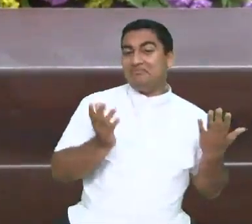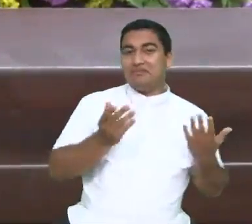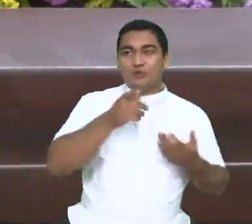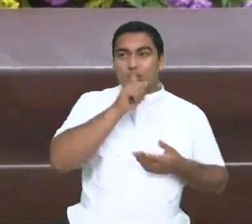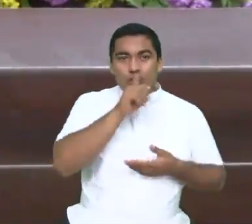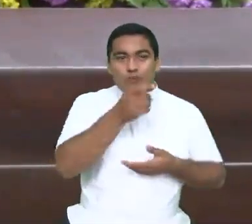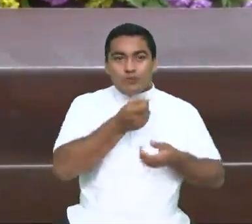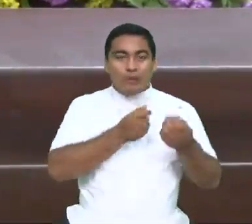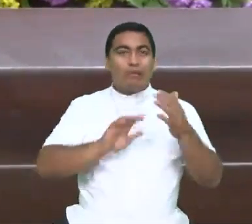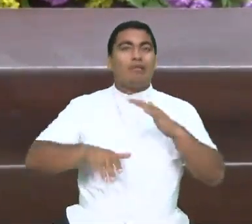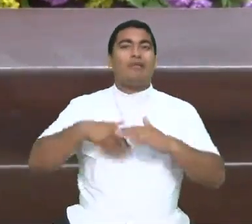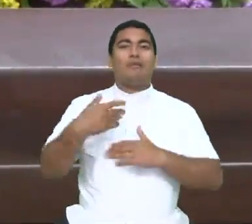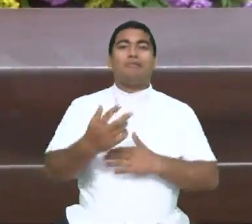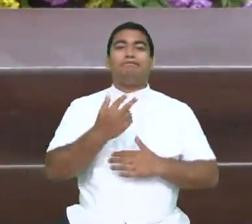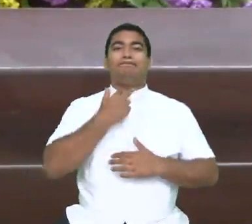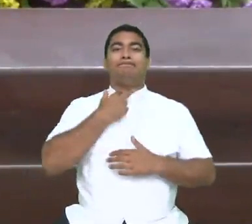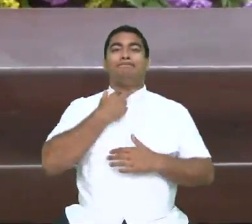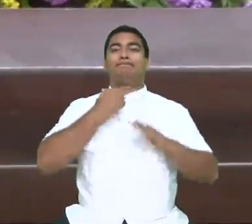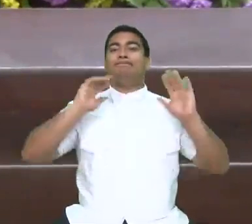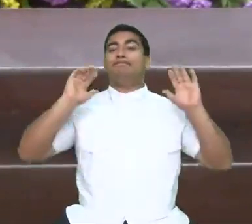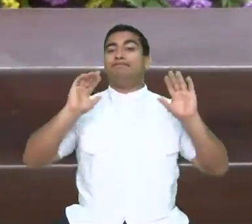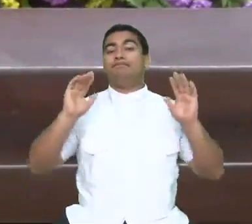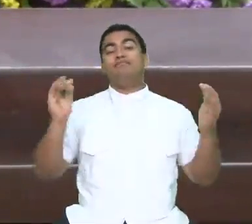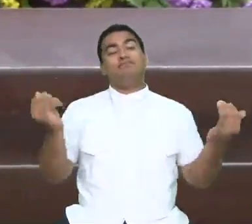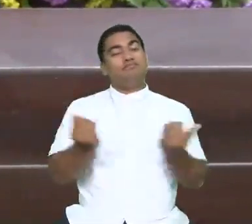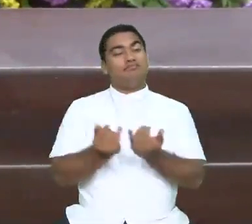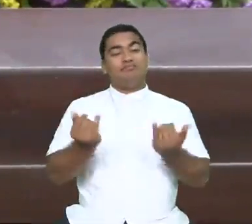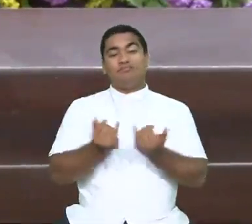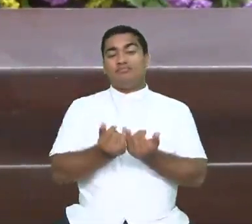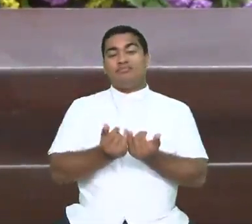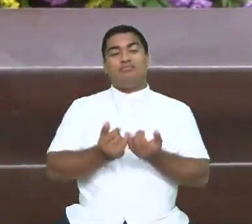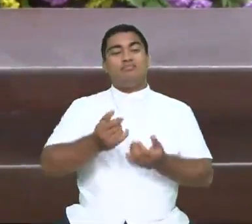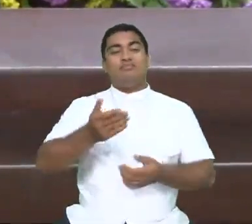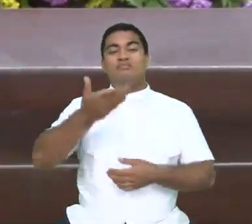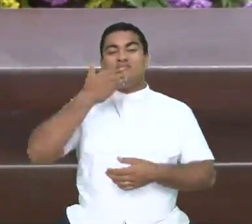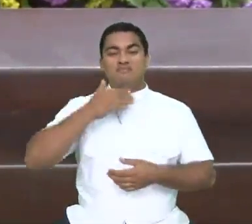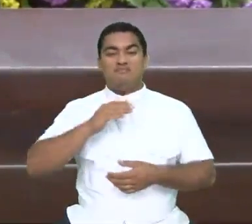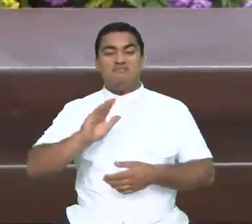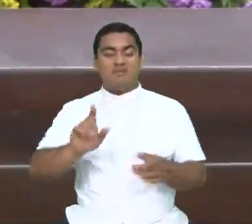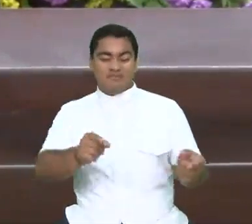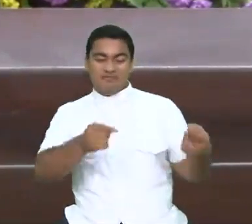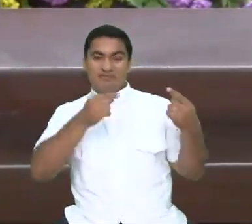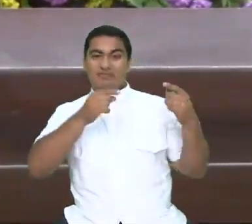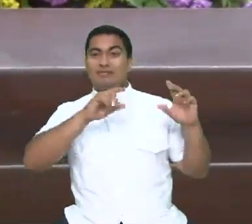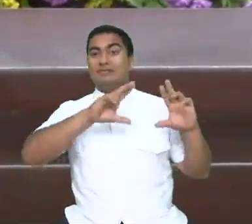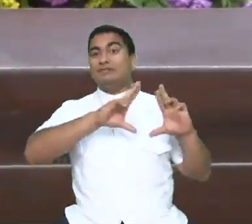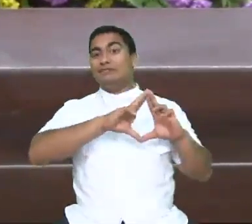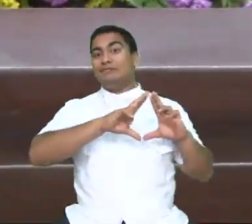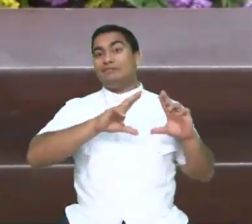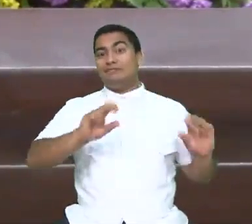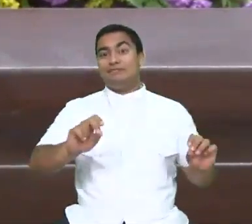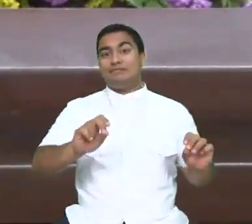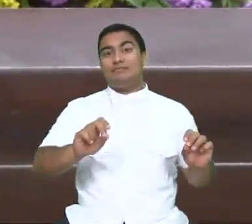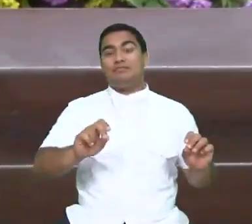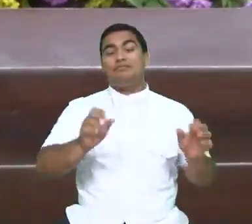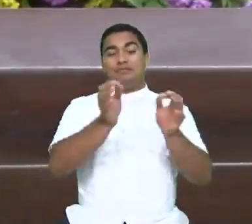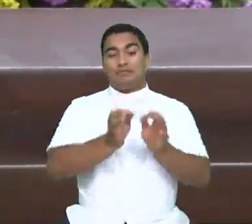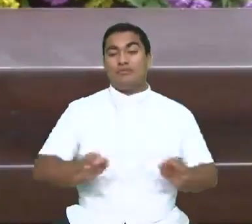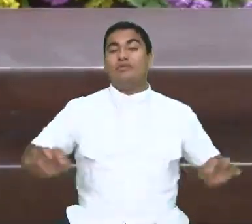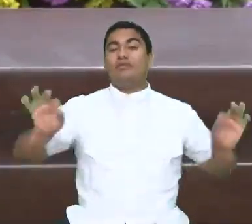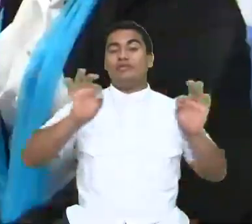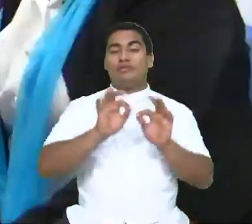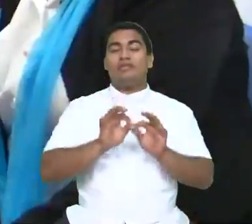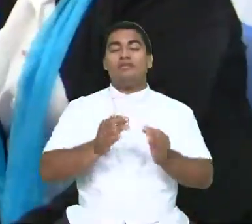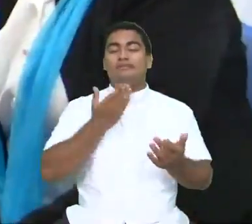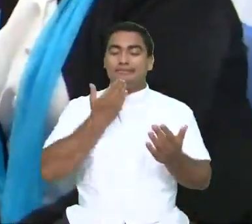para luego instrumentalizarlo en esta acción contra nuestro pueblo. Eso es fundamental y